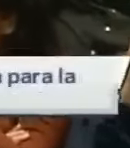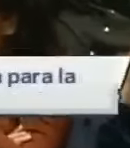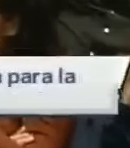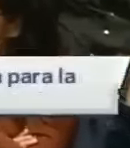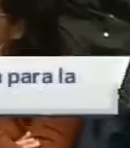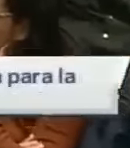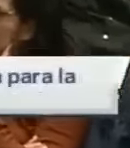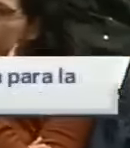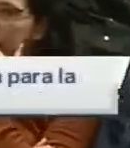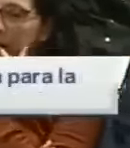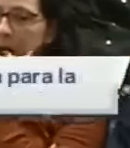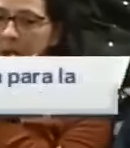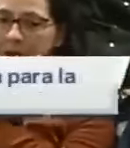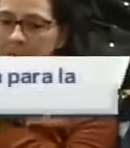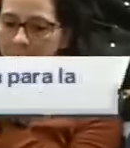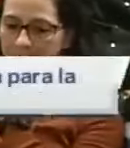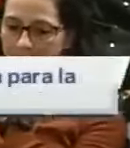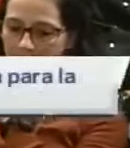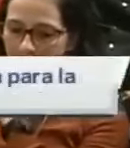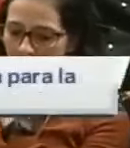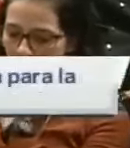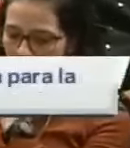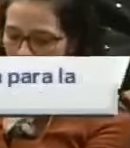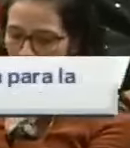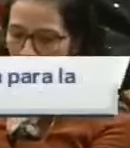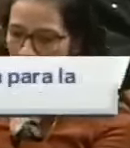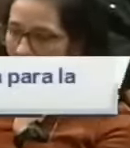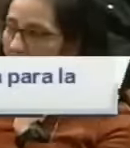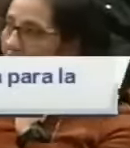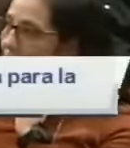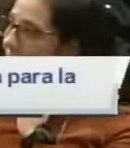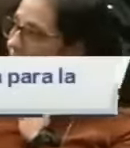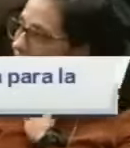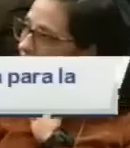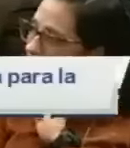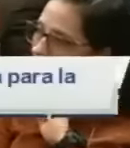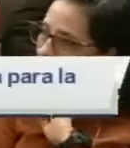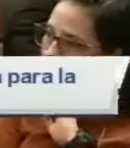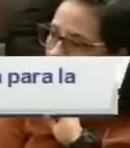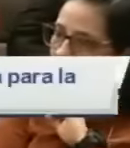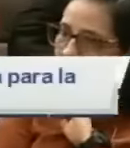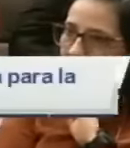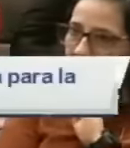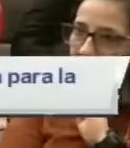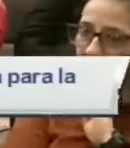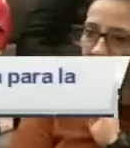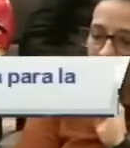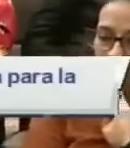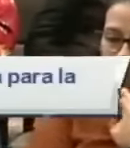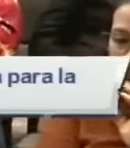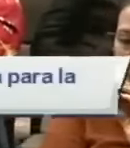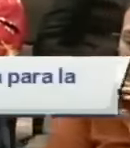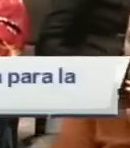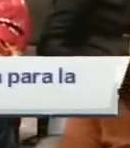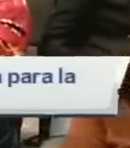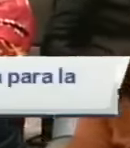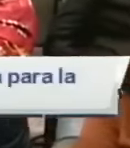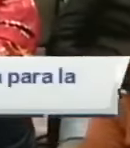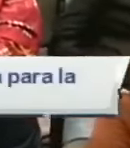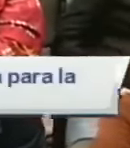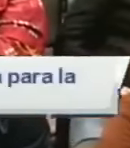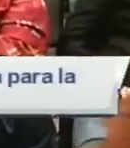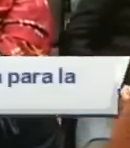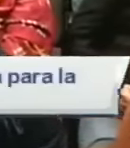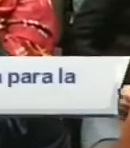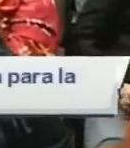por todo ese territorio, desde la sierra hasta allí, todos los lugares. Luego